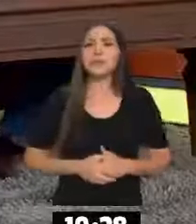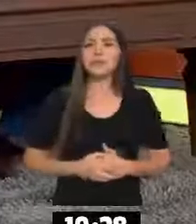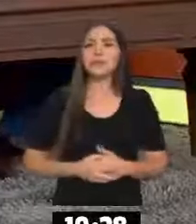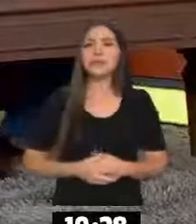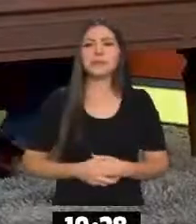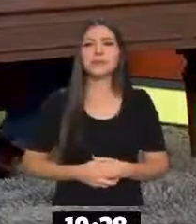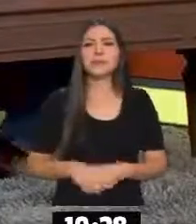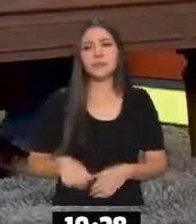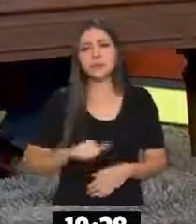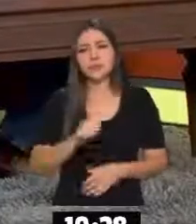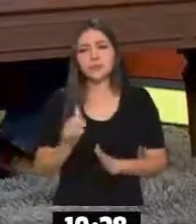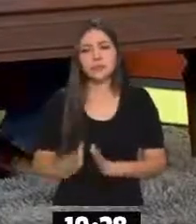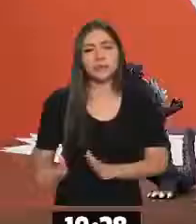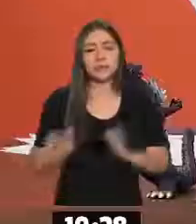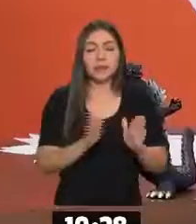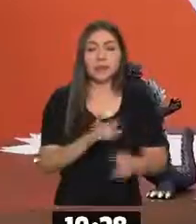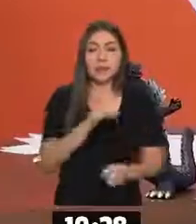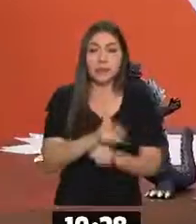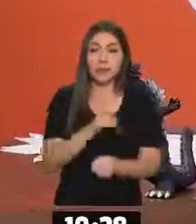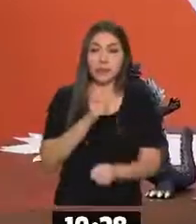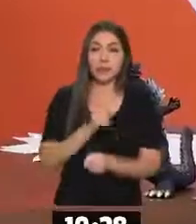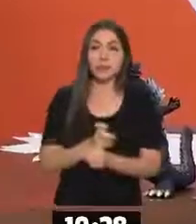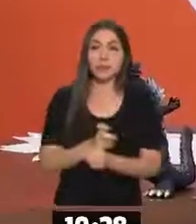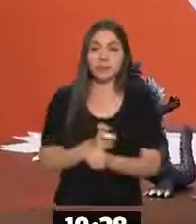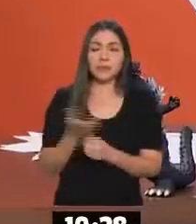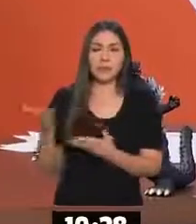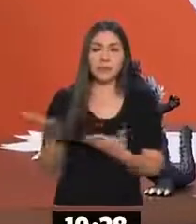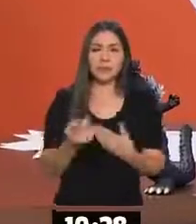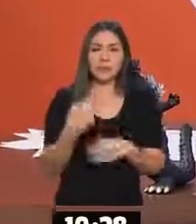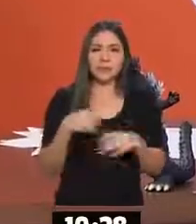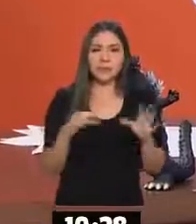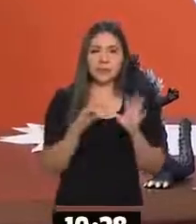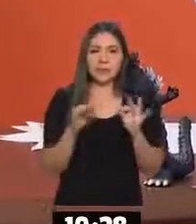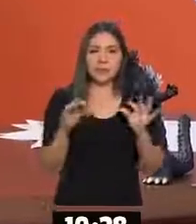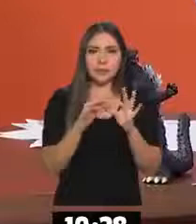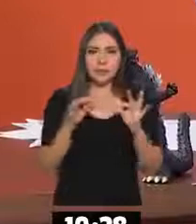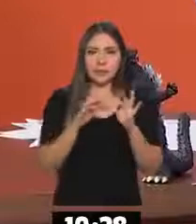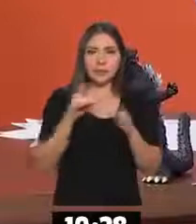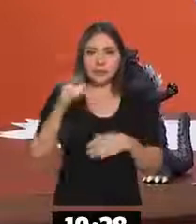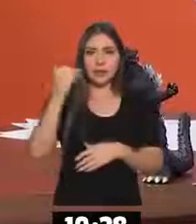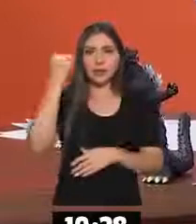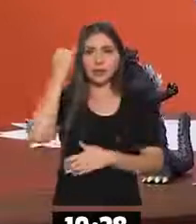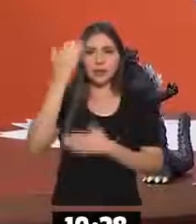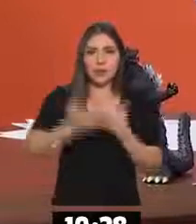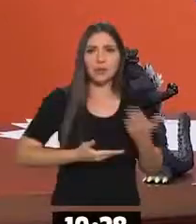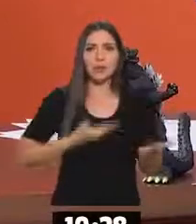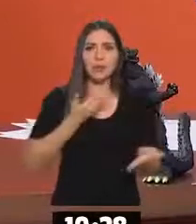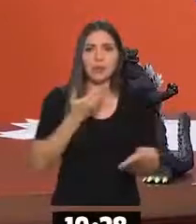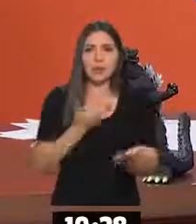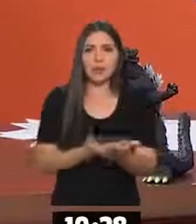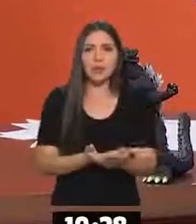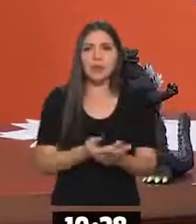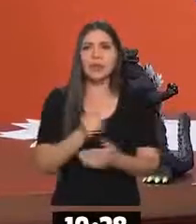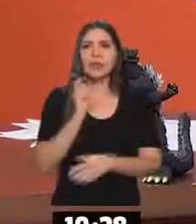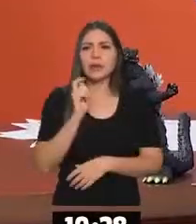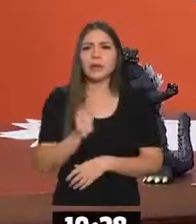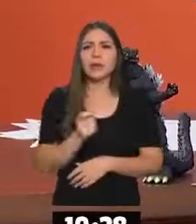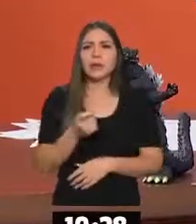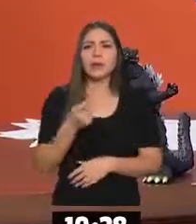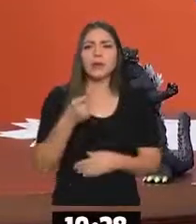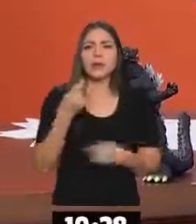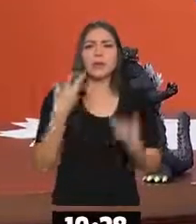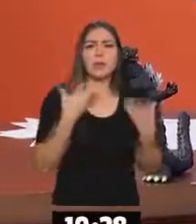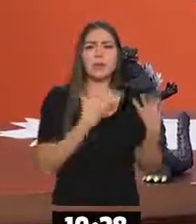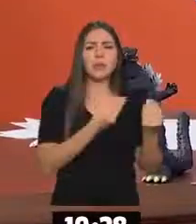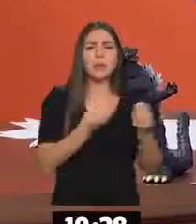Nuestra siguiente invitada nos viene a platicar de un proyecto que nace a partir de encontrar la inspiración en las vivencias de